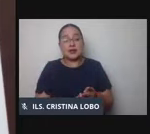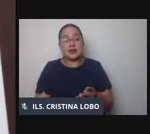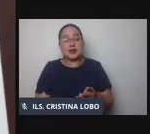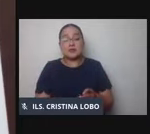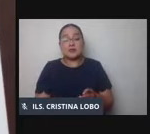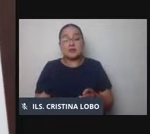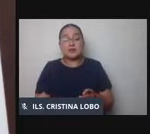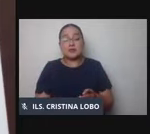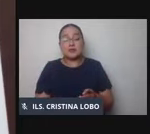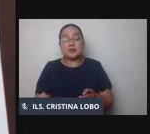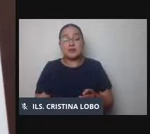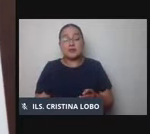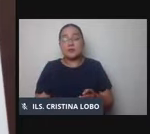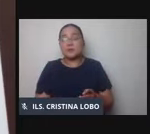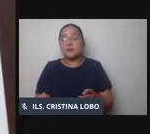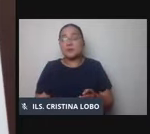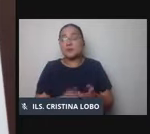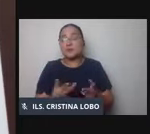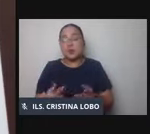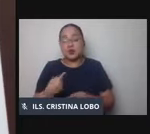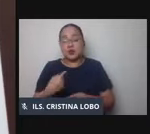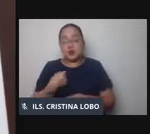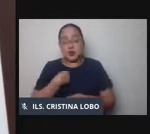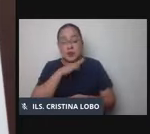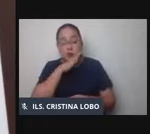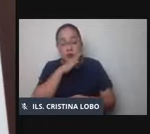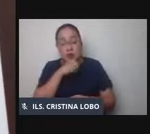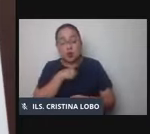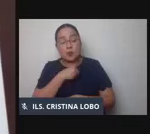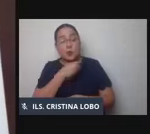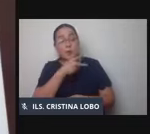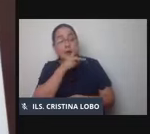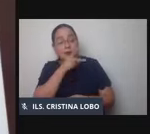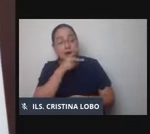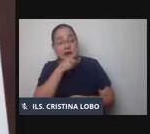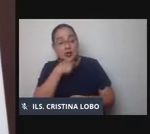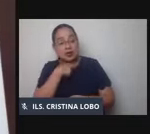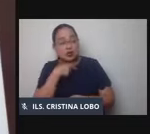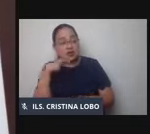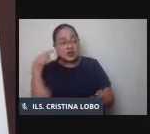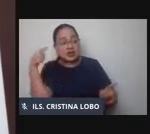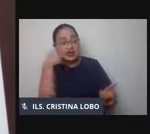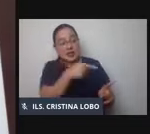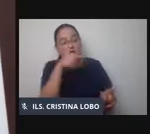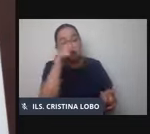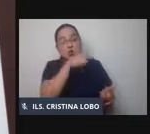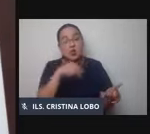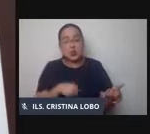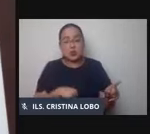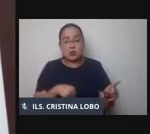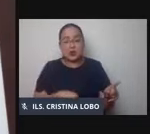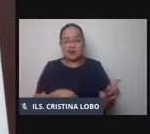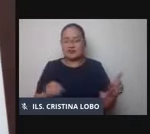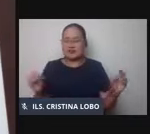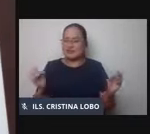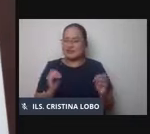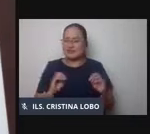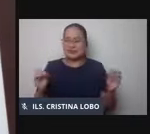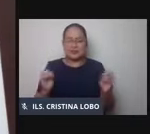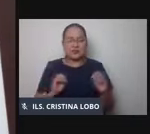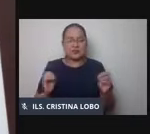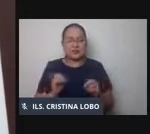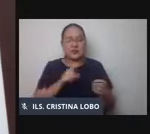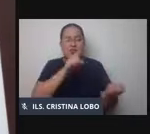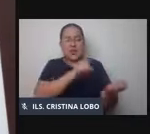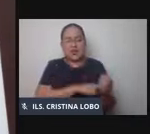No me debo permitir yo como mamá, papá, generar culpabilidad, porque lo que estoy provocando es el sentimiento o